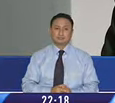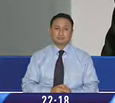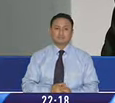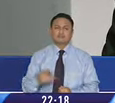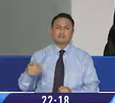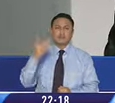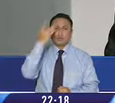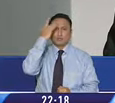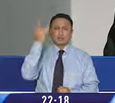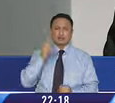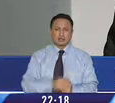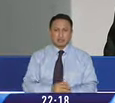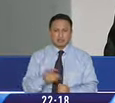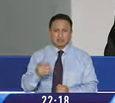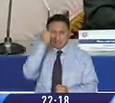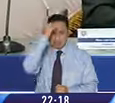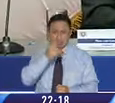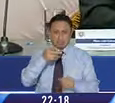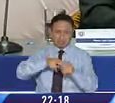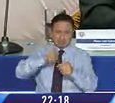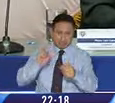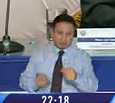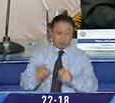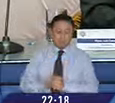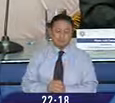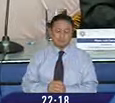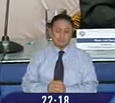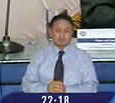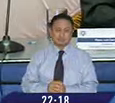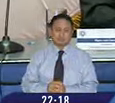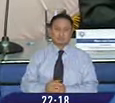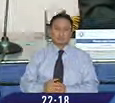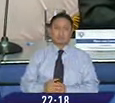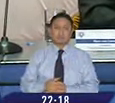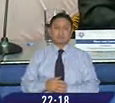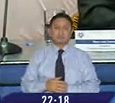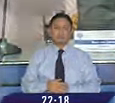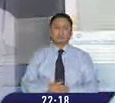son las razones de esta decisión? Les contamos en breve.